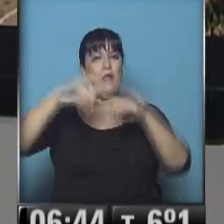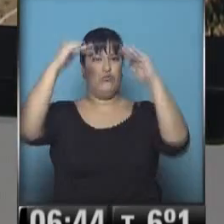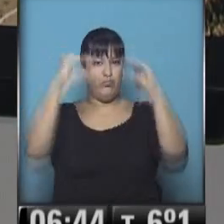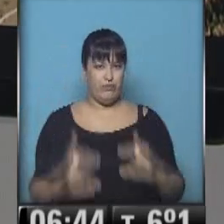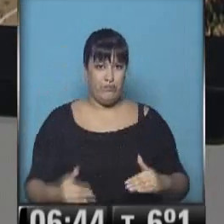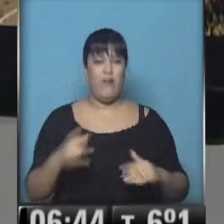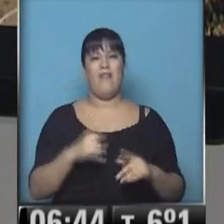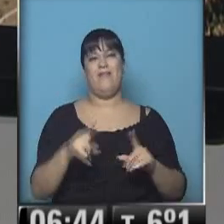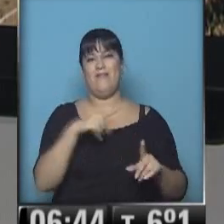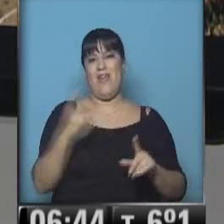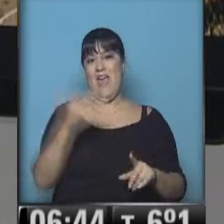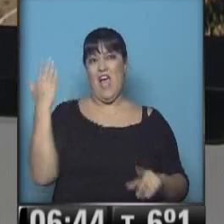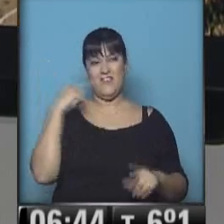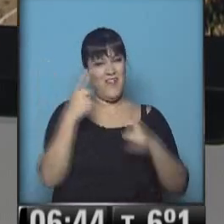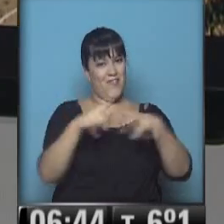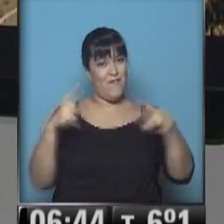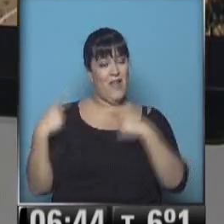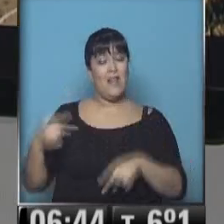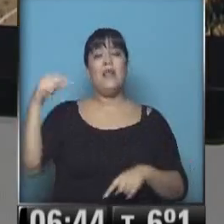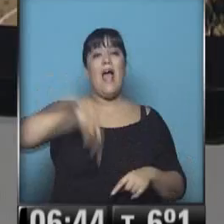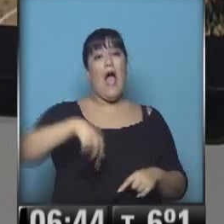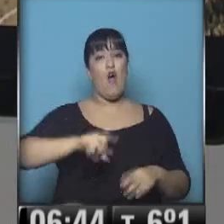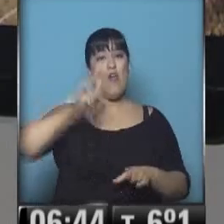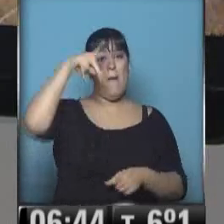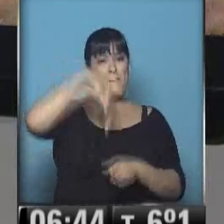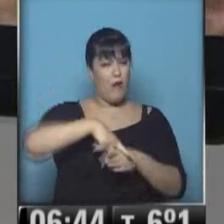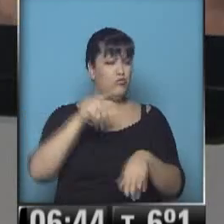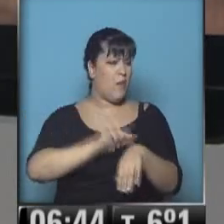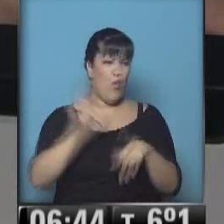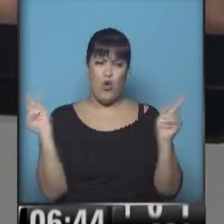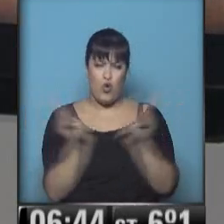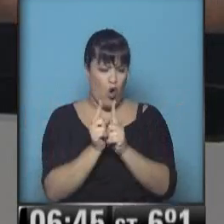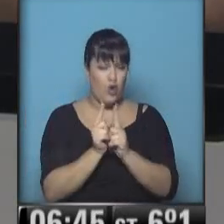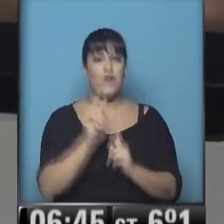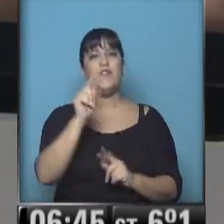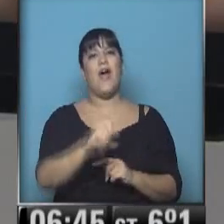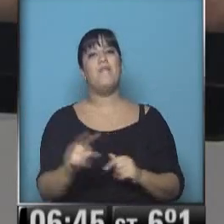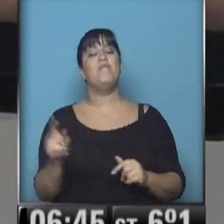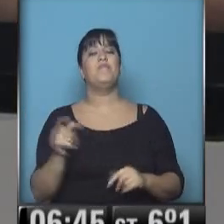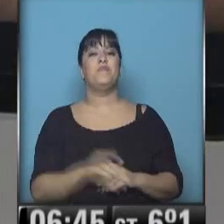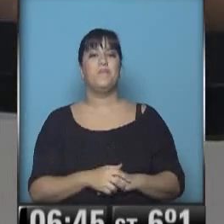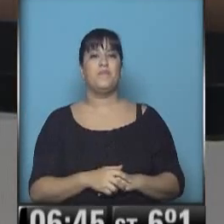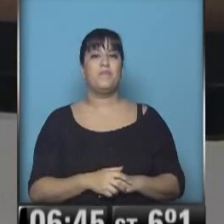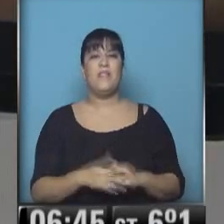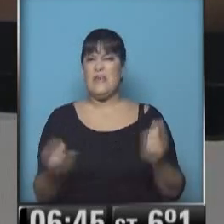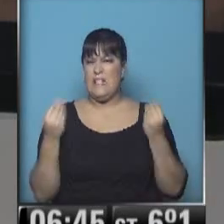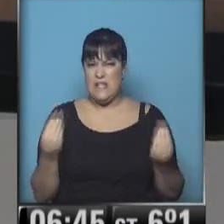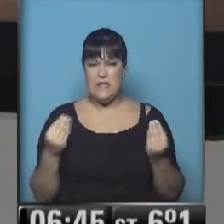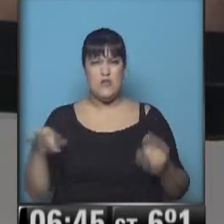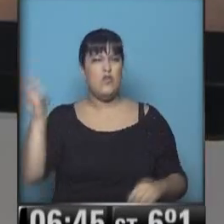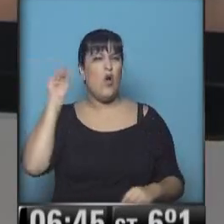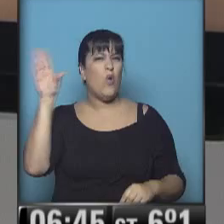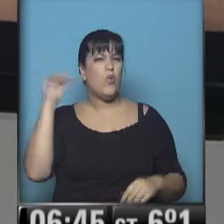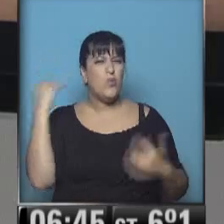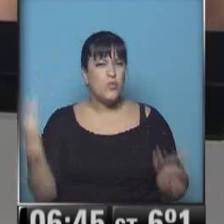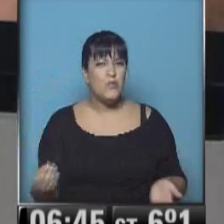temperatura respecto de ayer. Y nos vamos ahora a una pausa muy breve, muy chiquitita, esperándolos. ¿Y qué es esto de castañas de